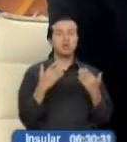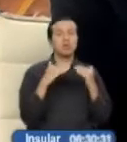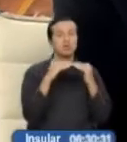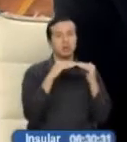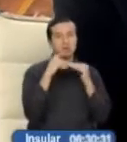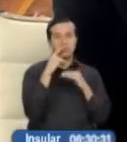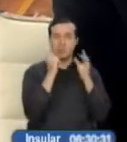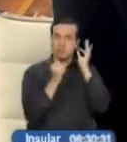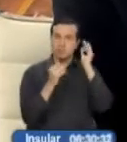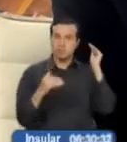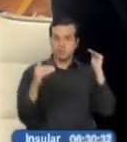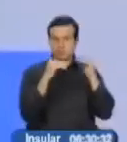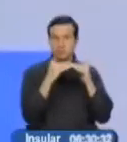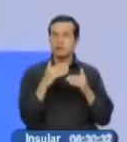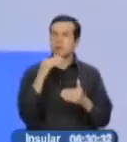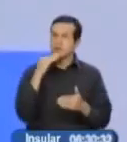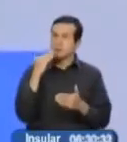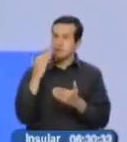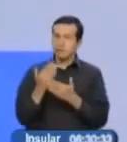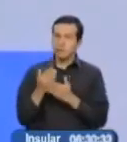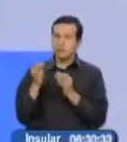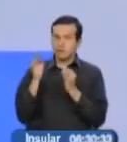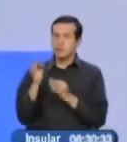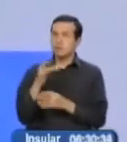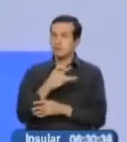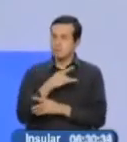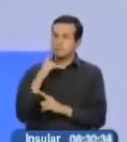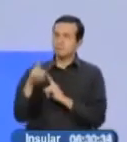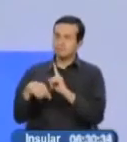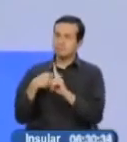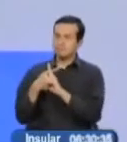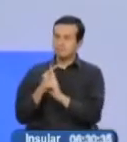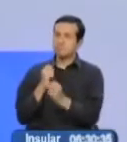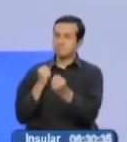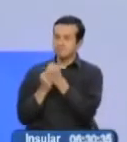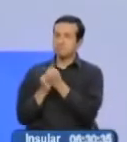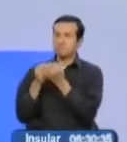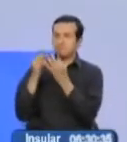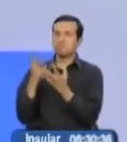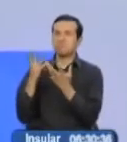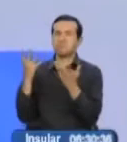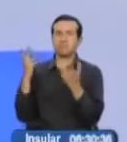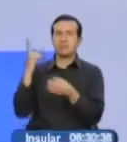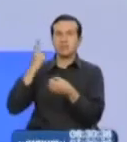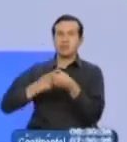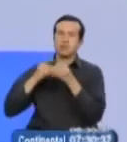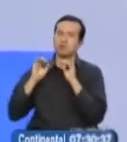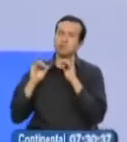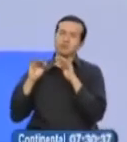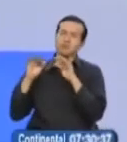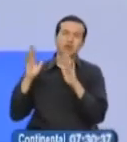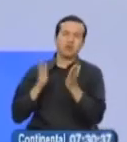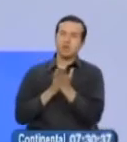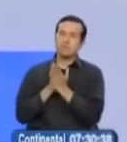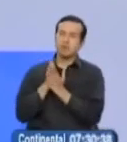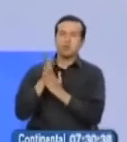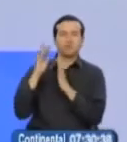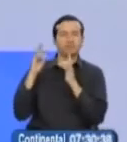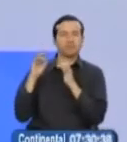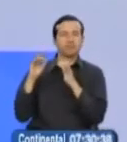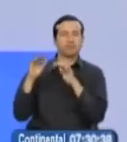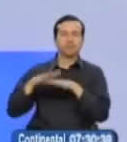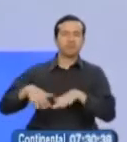de género. Muchísimas gracias, Carlos. Yo me sumo también a ese deseo de que Quito ilumine ese camino para que